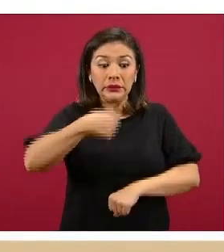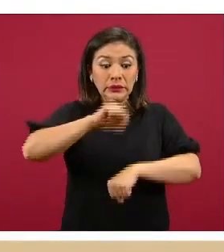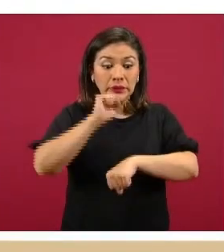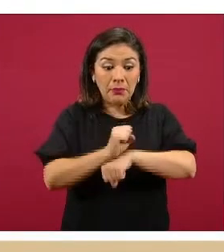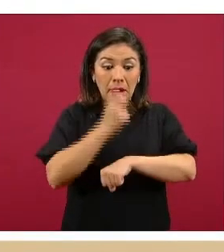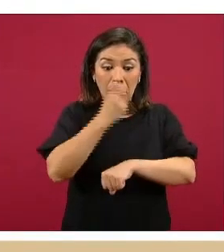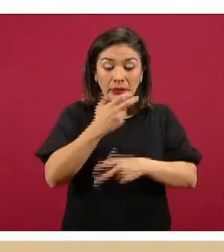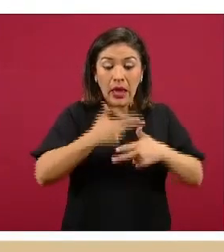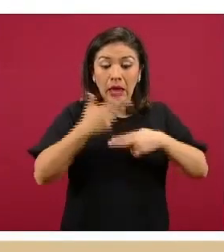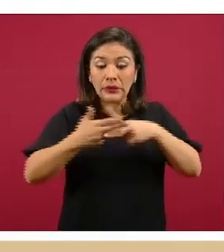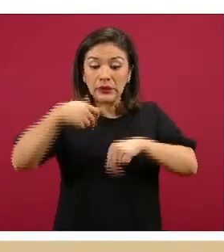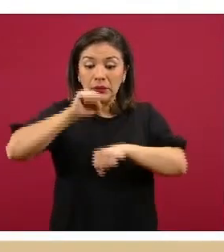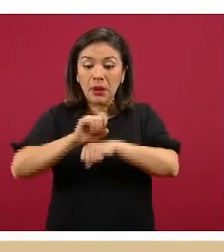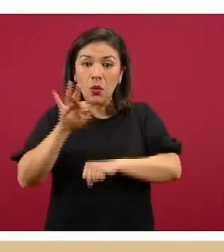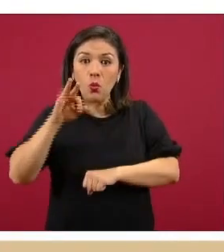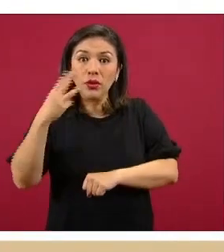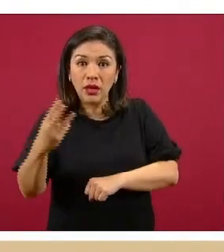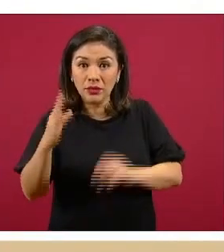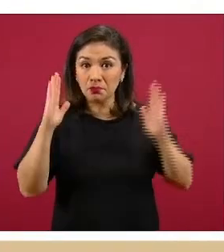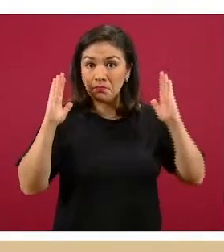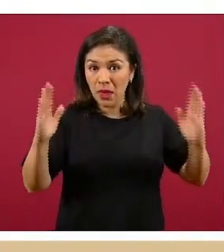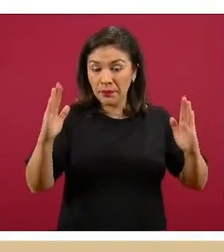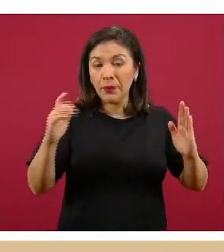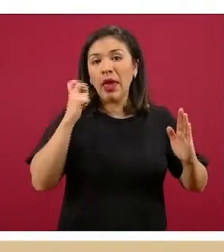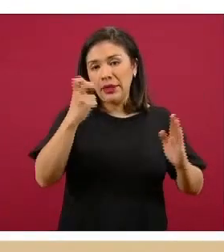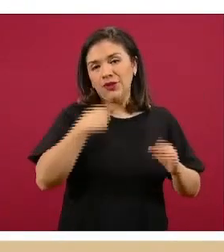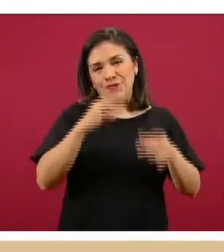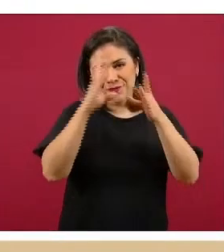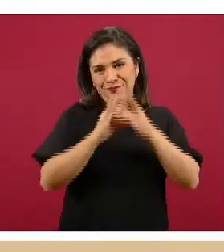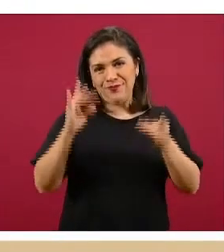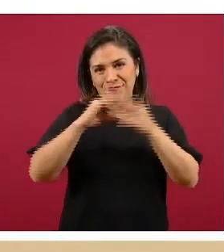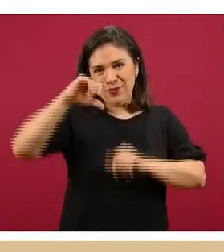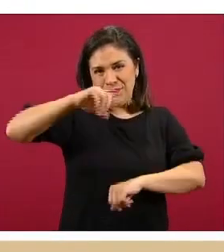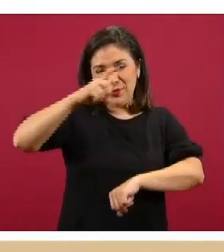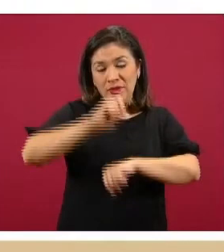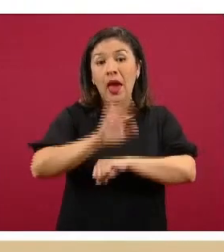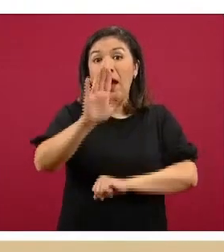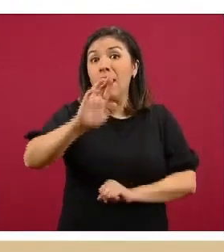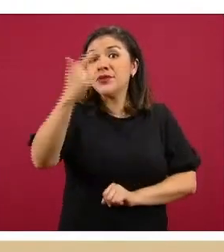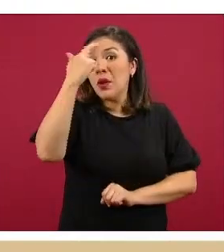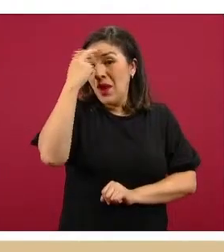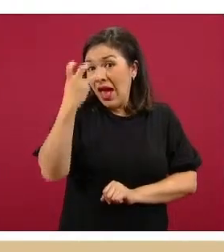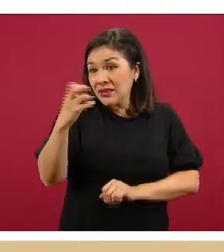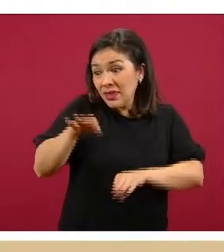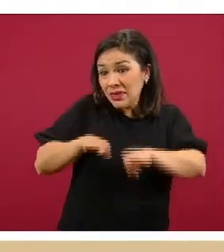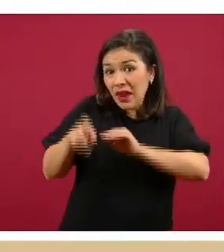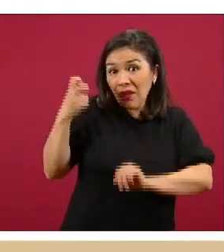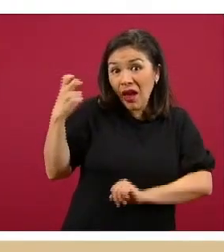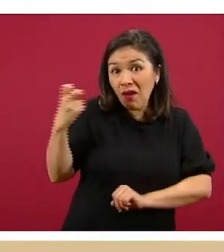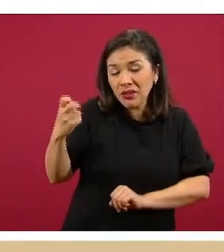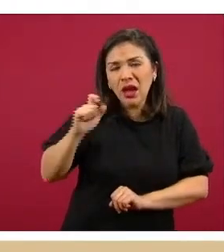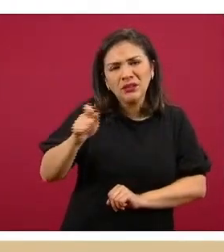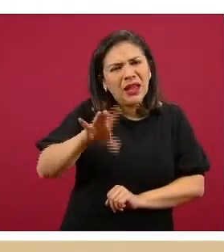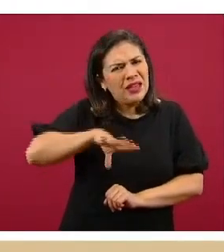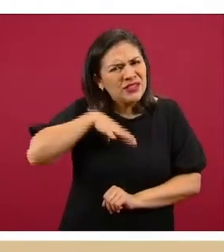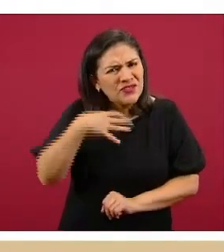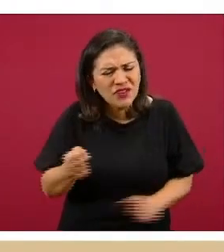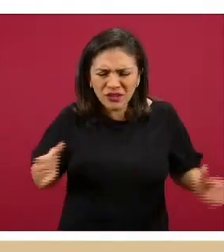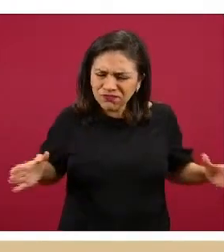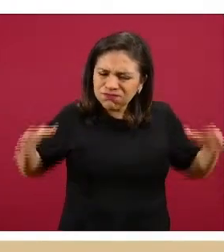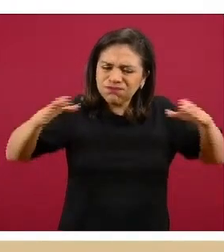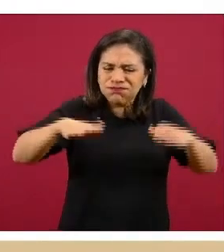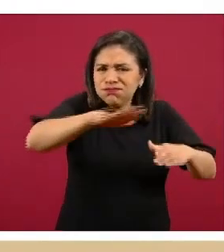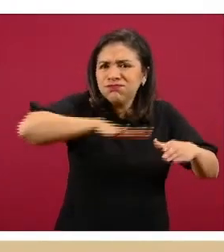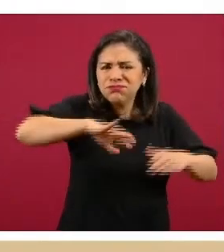la semana 43, y esos son los datos que voy a presentar. Recordarles que este es un esfuerzo multisectorial,